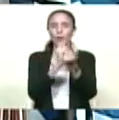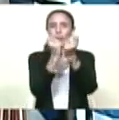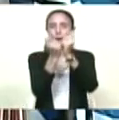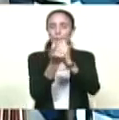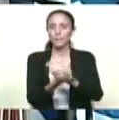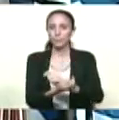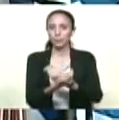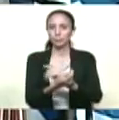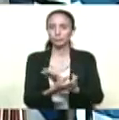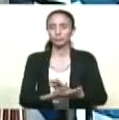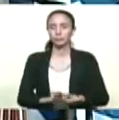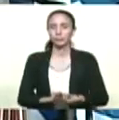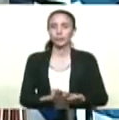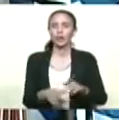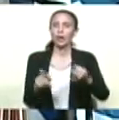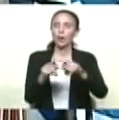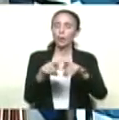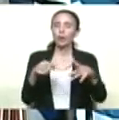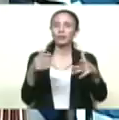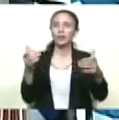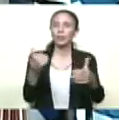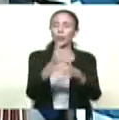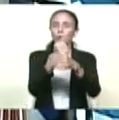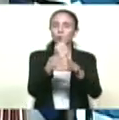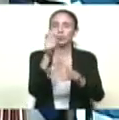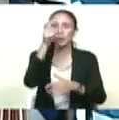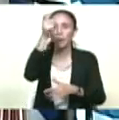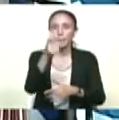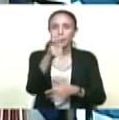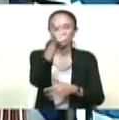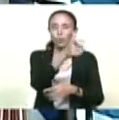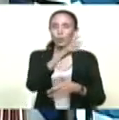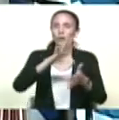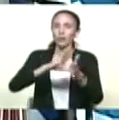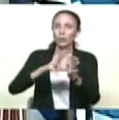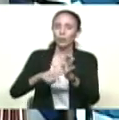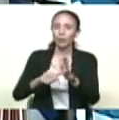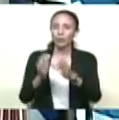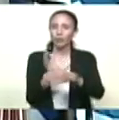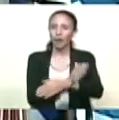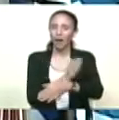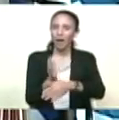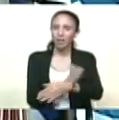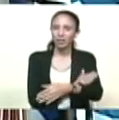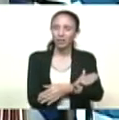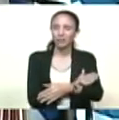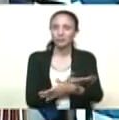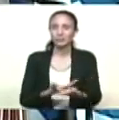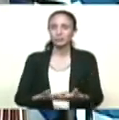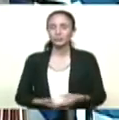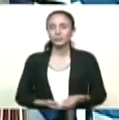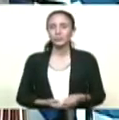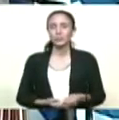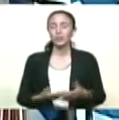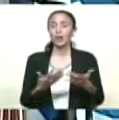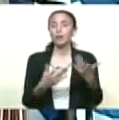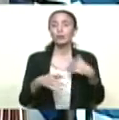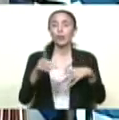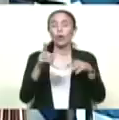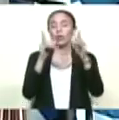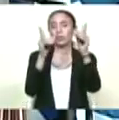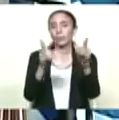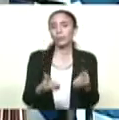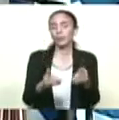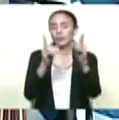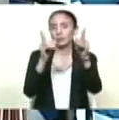pedevesa y del desmantelamiento total de sus niveles de corrupción interna de eso dependerá en gran